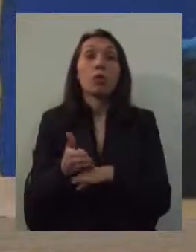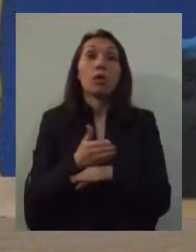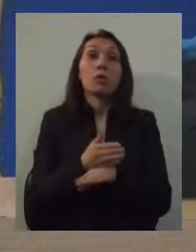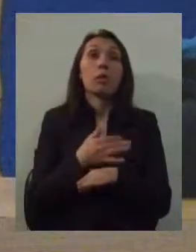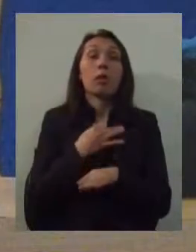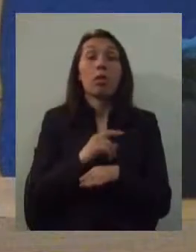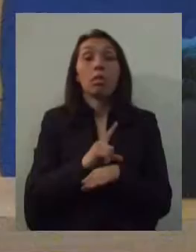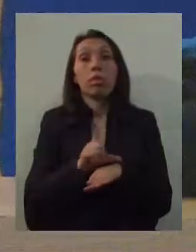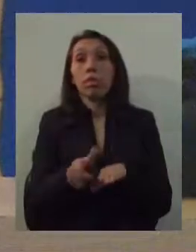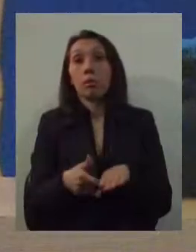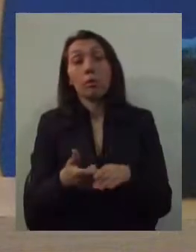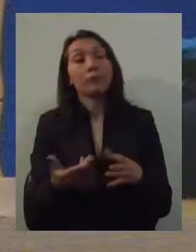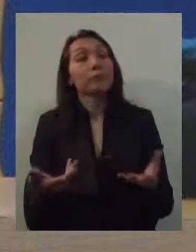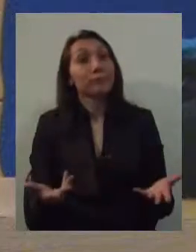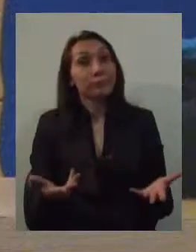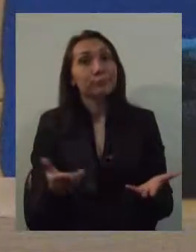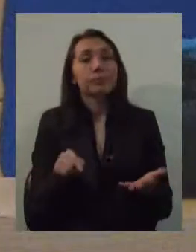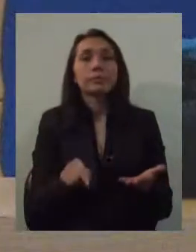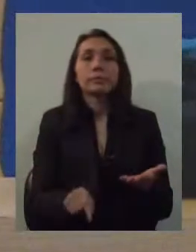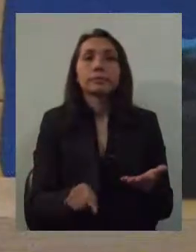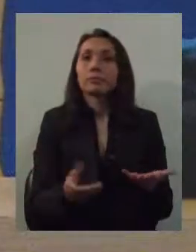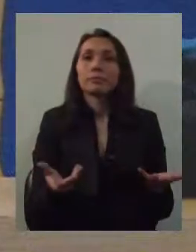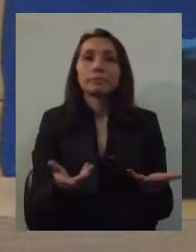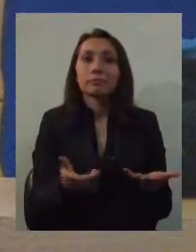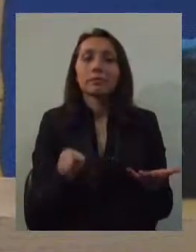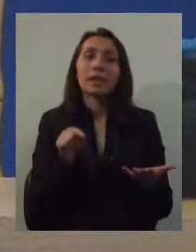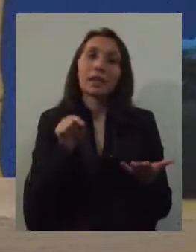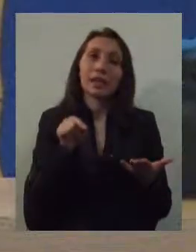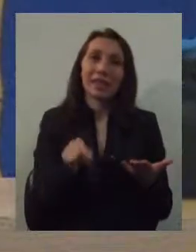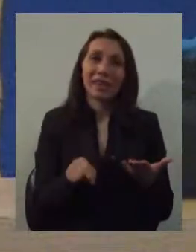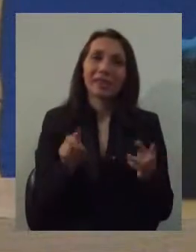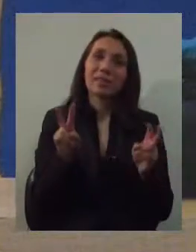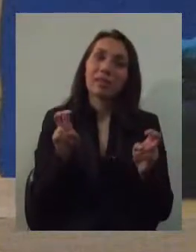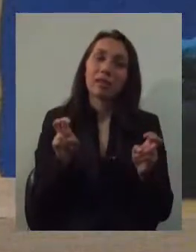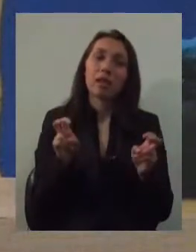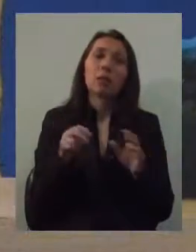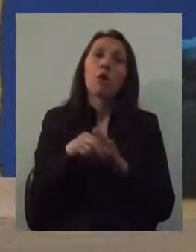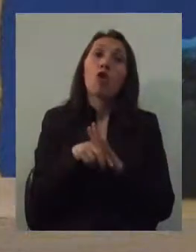tarde. De tal manera entonces que esta